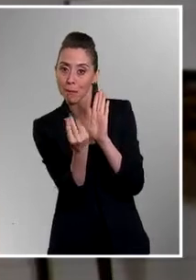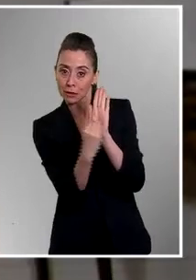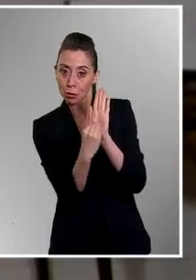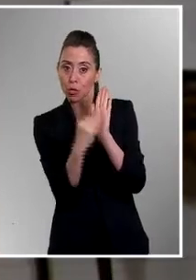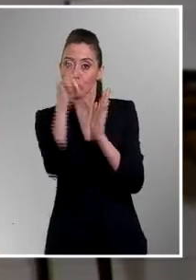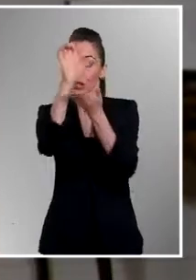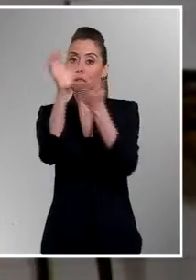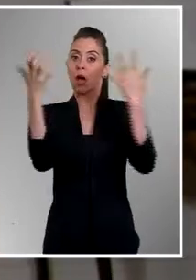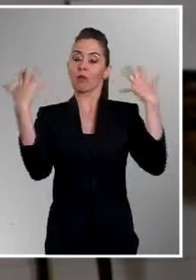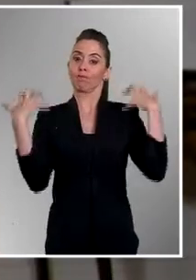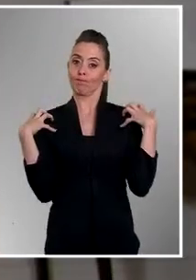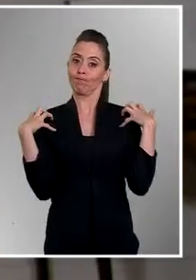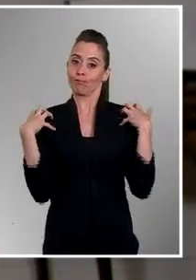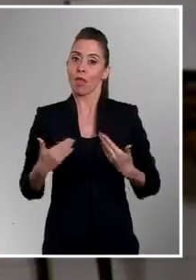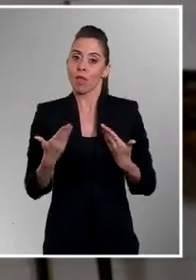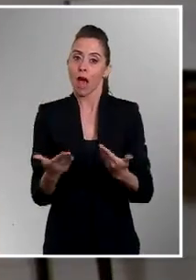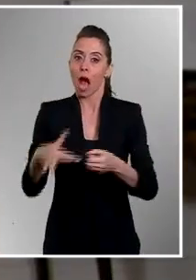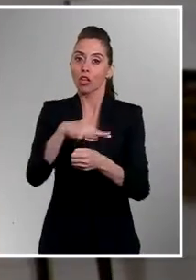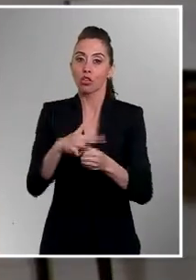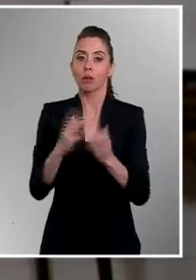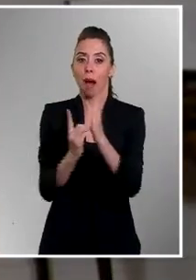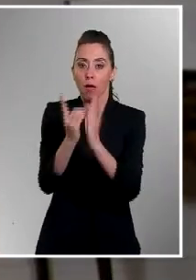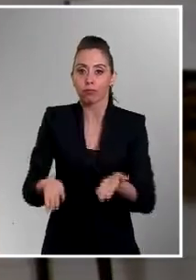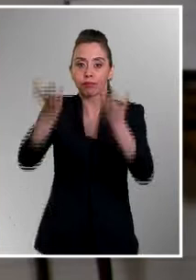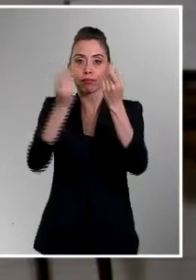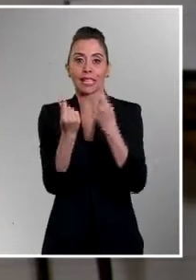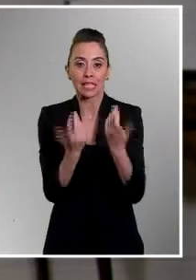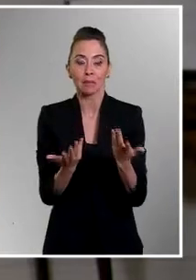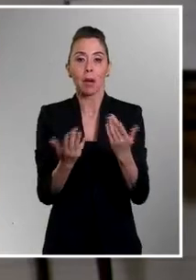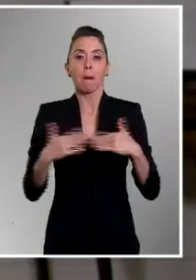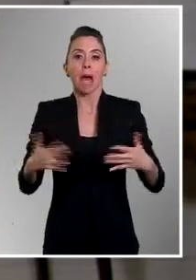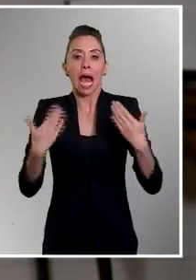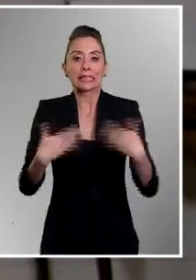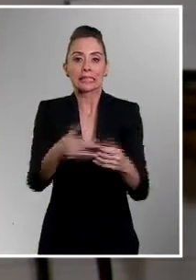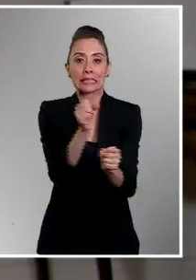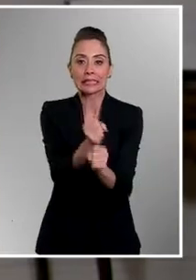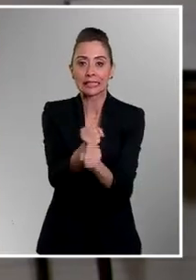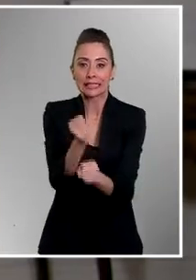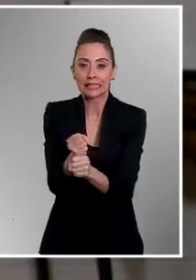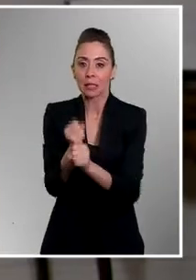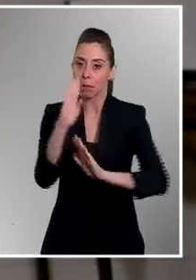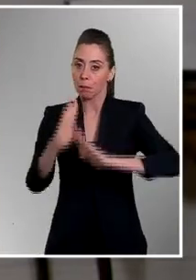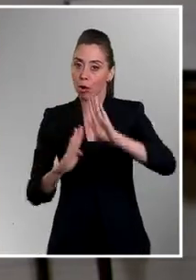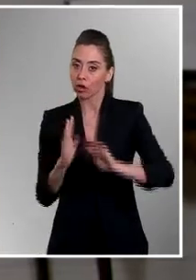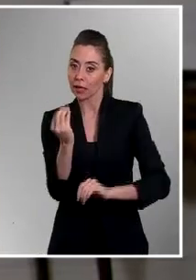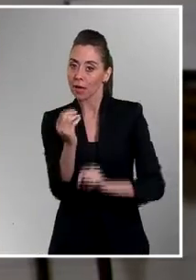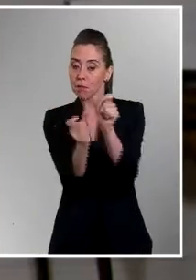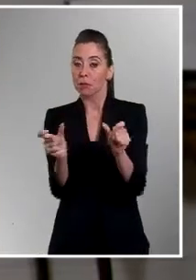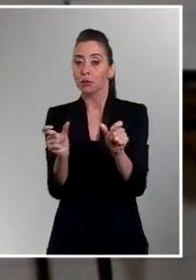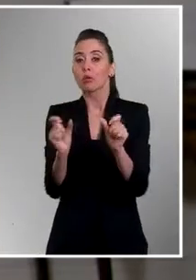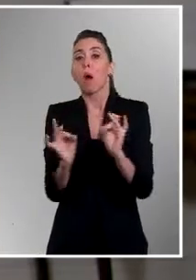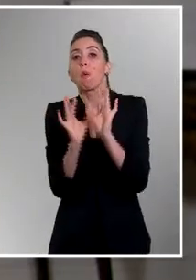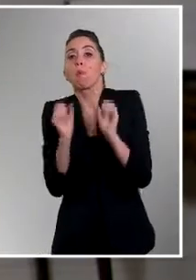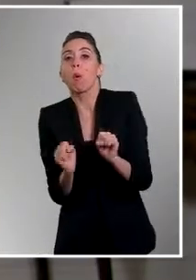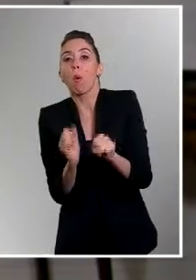como estado de generar condiciones para que haya más crecimiento más creación de empleo y una adecuada protección a los que pueden ver